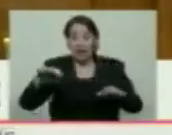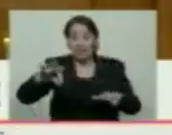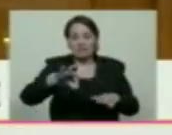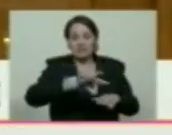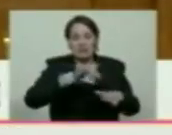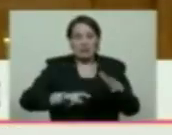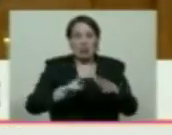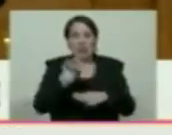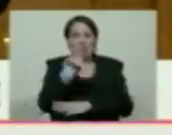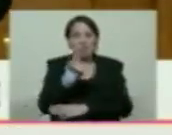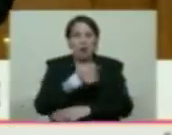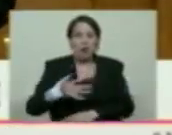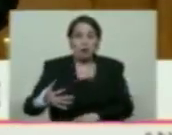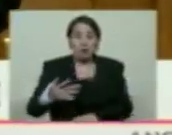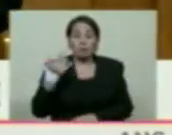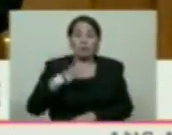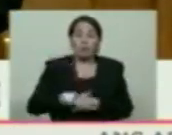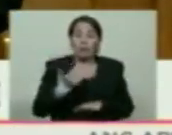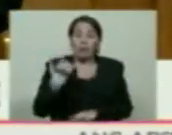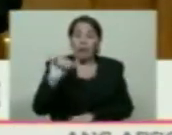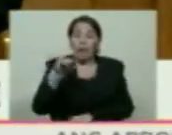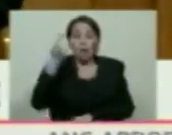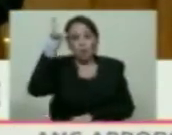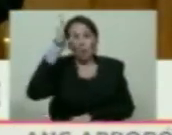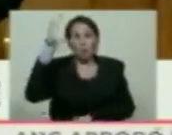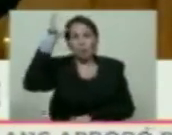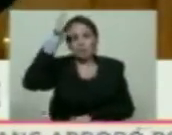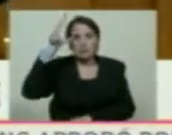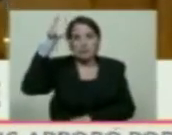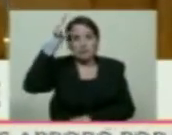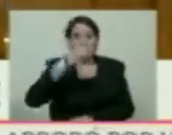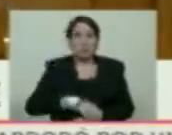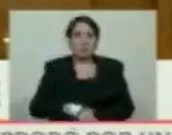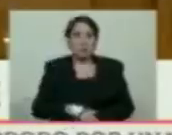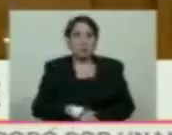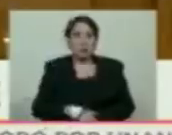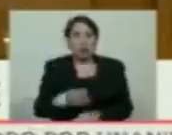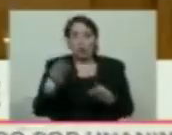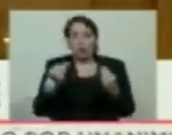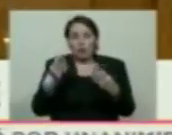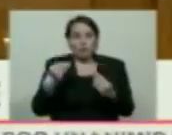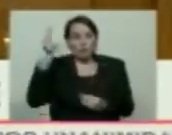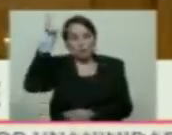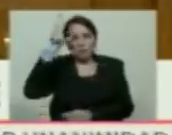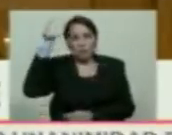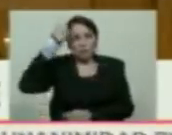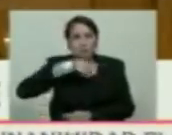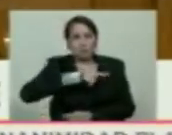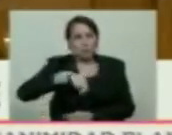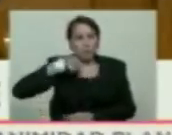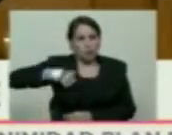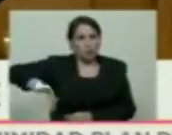Conciencia, mucha conciencia de nuestro pueblo.